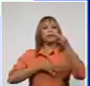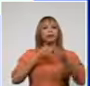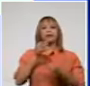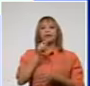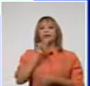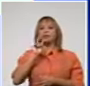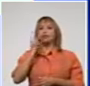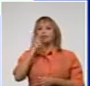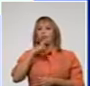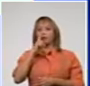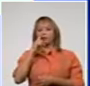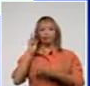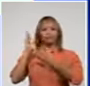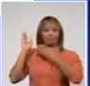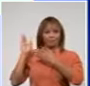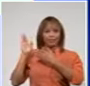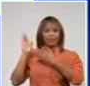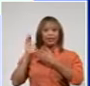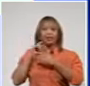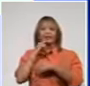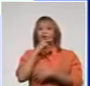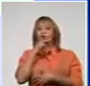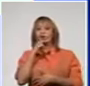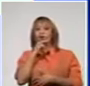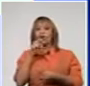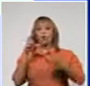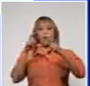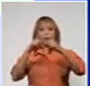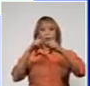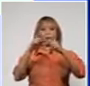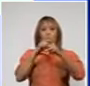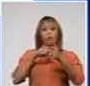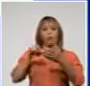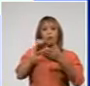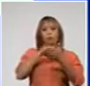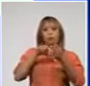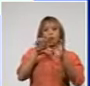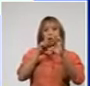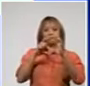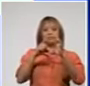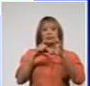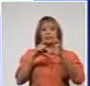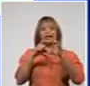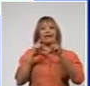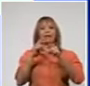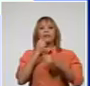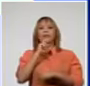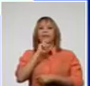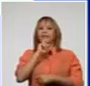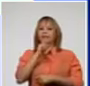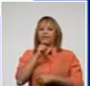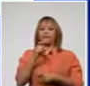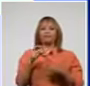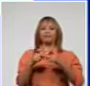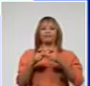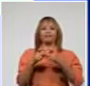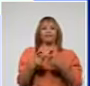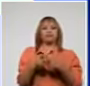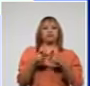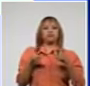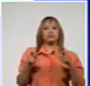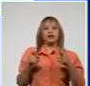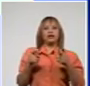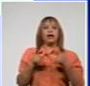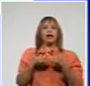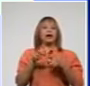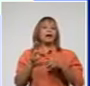ahí usted lo tiene, en el color rojo, en bolas, pues están los escenarios más complejos. Y en la medida que crece el tamaño de las bolas,